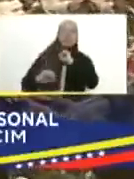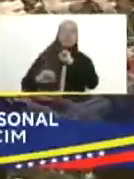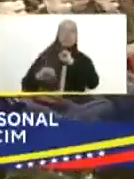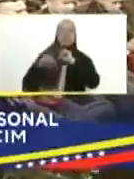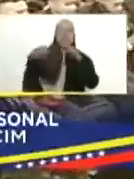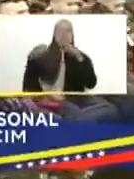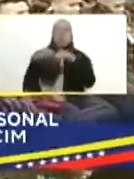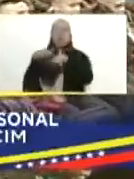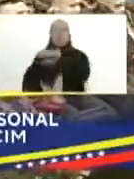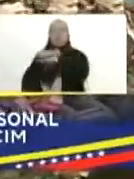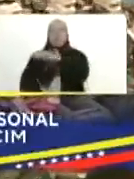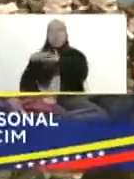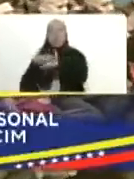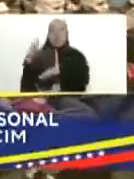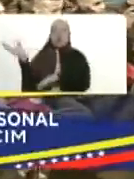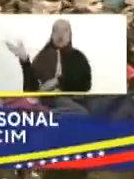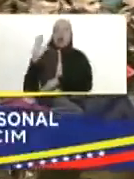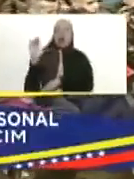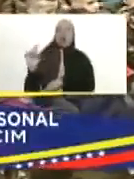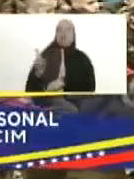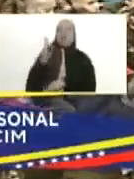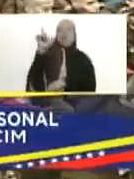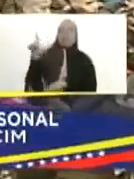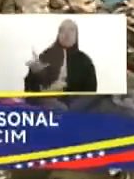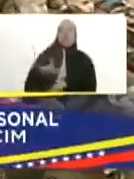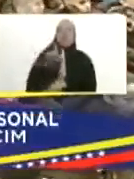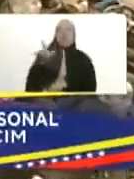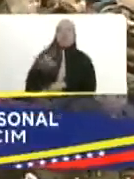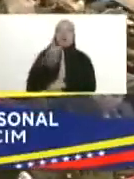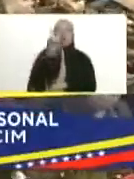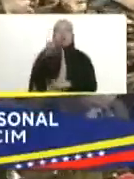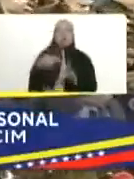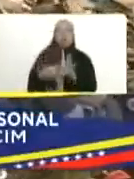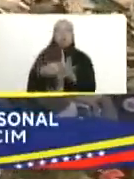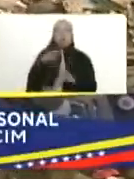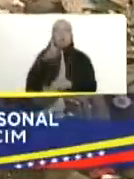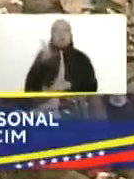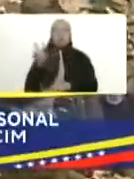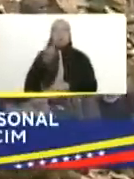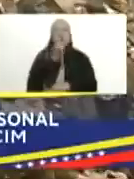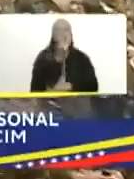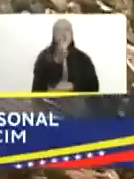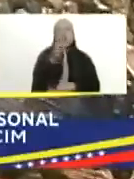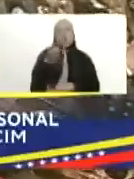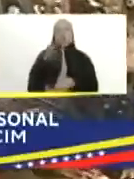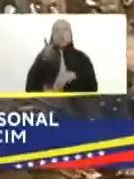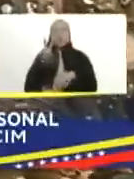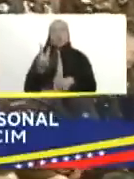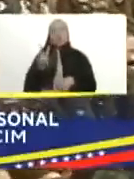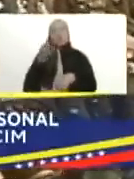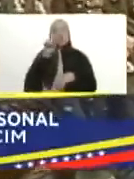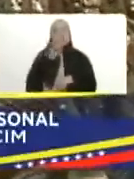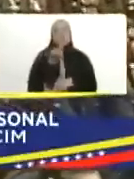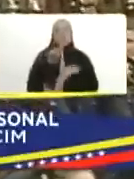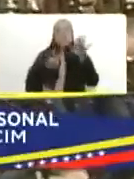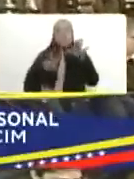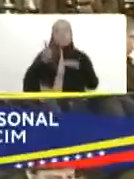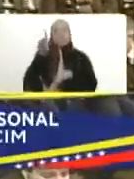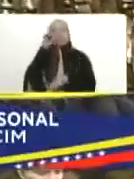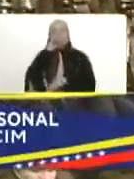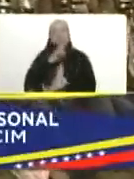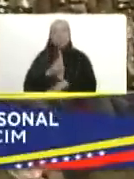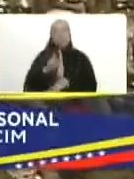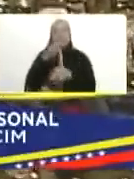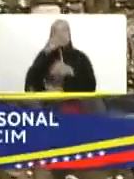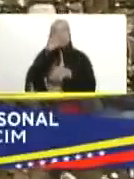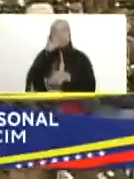Despacho del Ministro, Caracas, 1 de julio del año 2023, 212 años de la independencia, 162 años de la